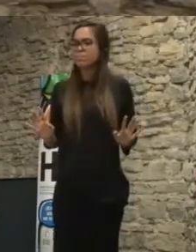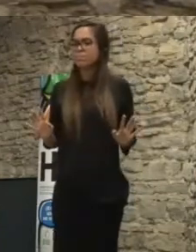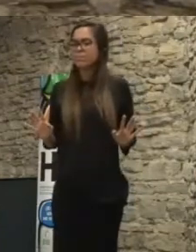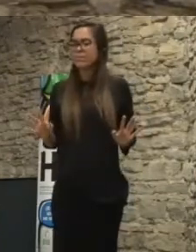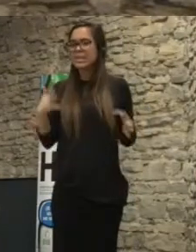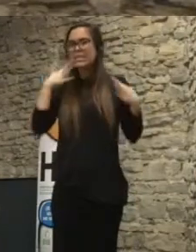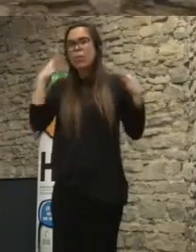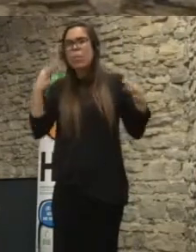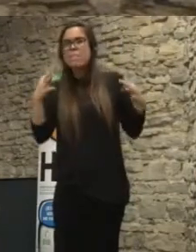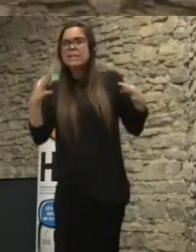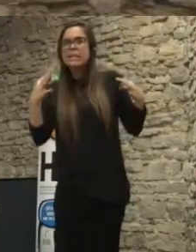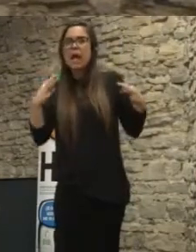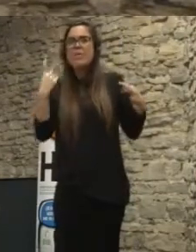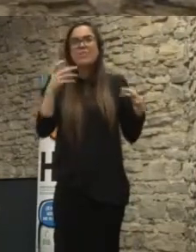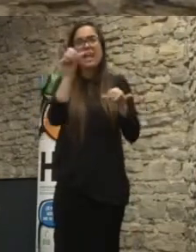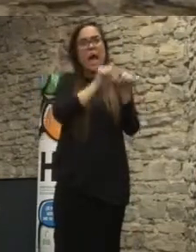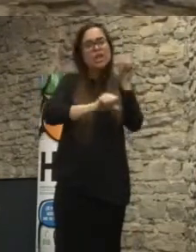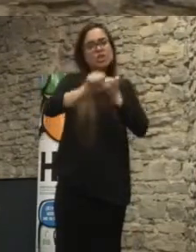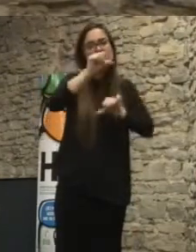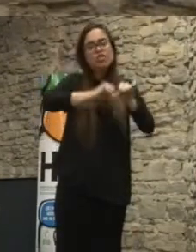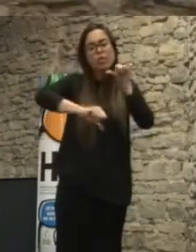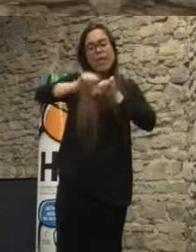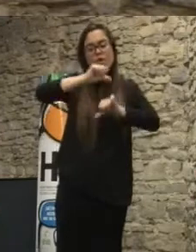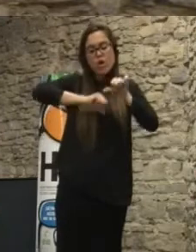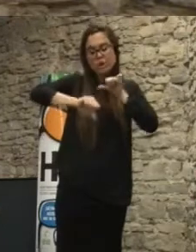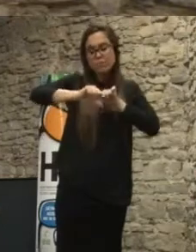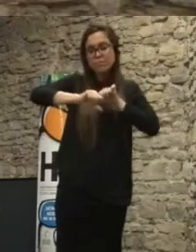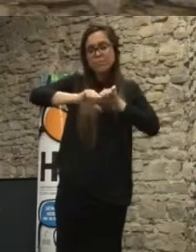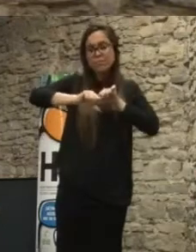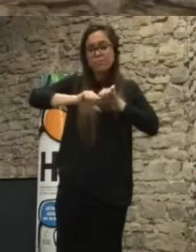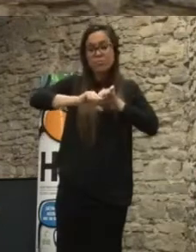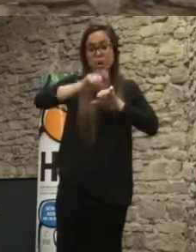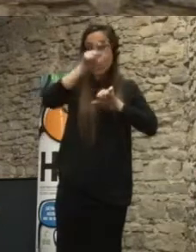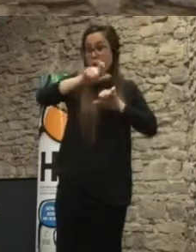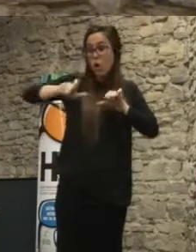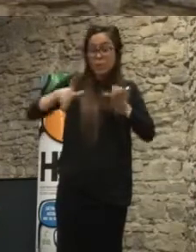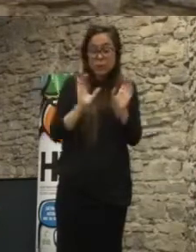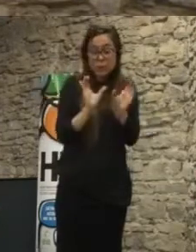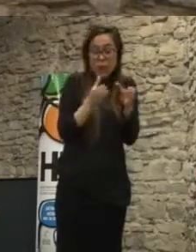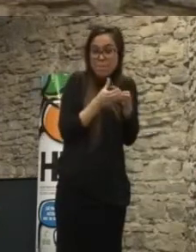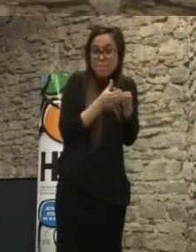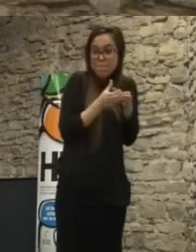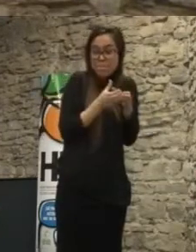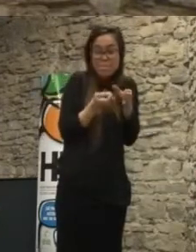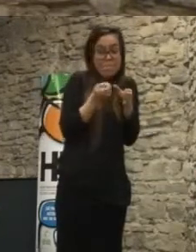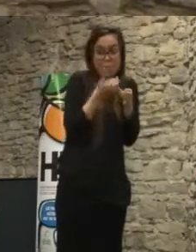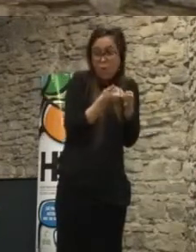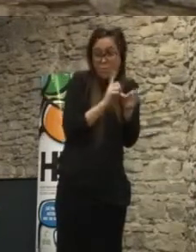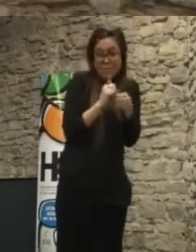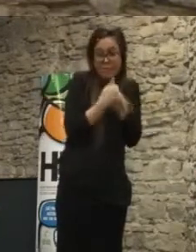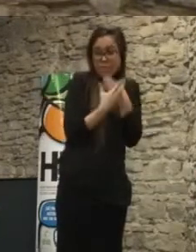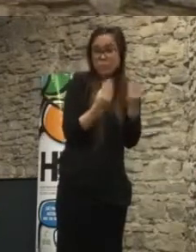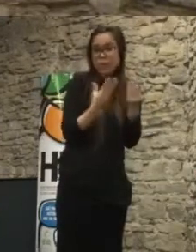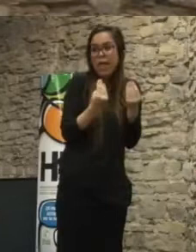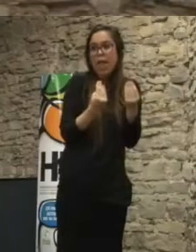que pasar de asociaciones que funcionan con pocas personas participando mucho a asociaciones con